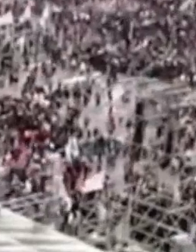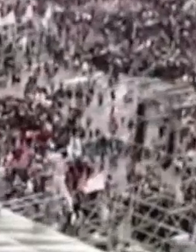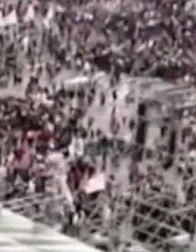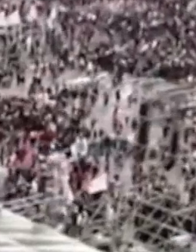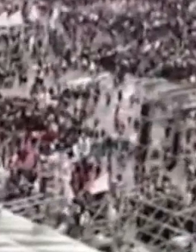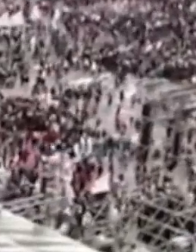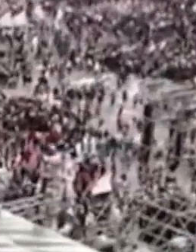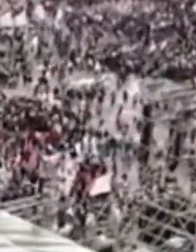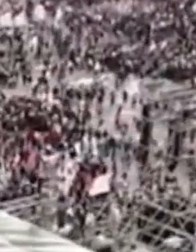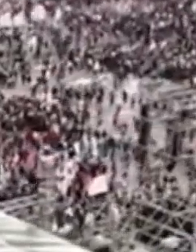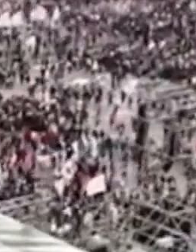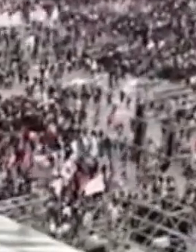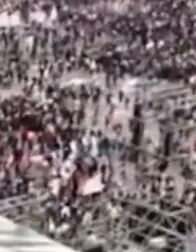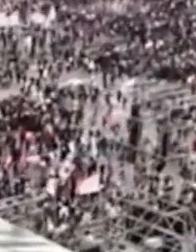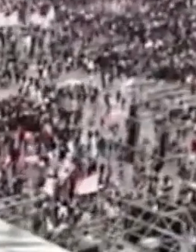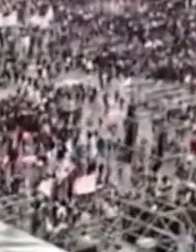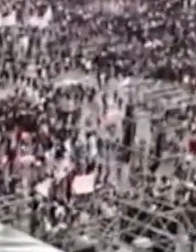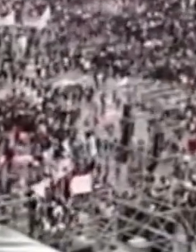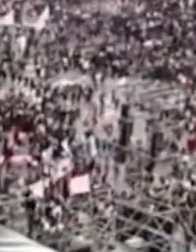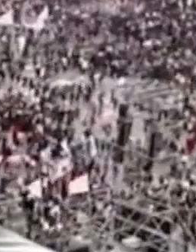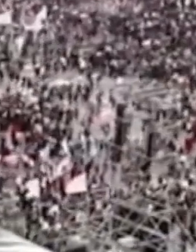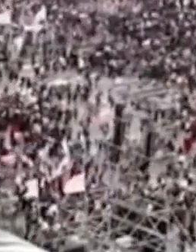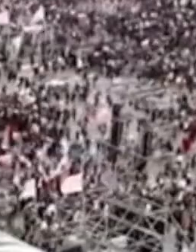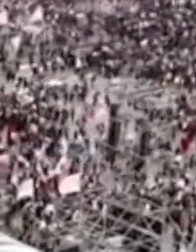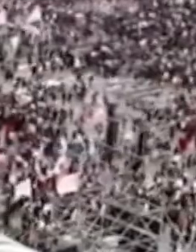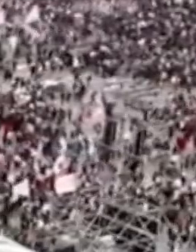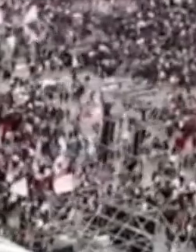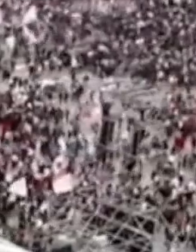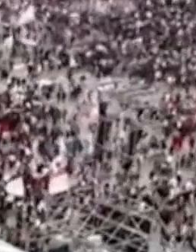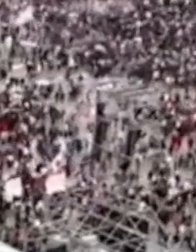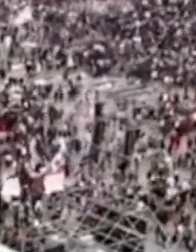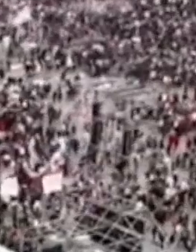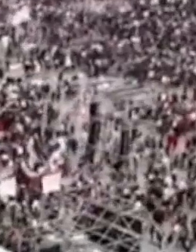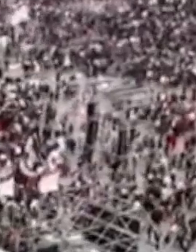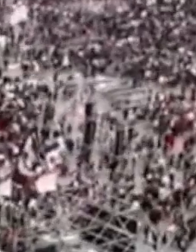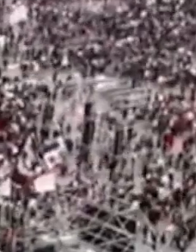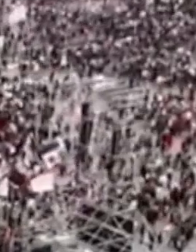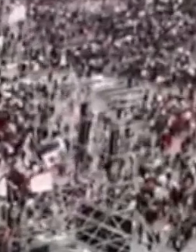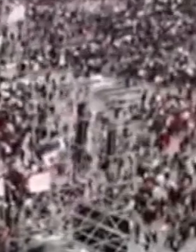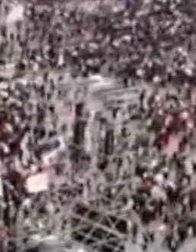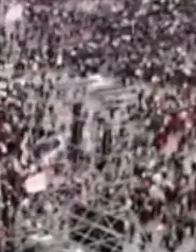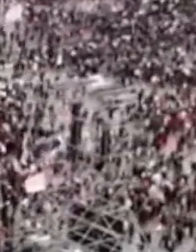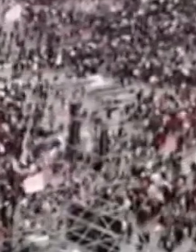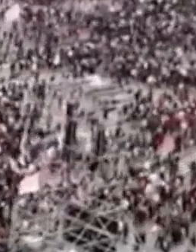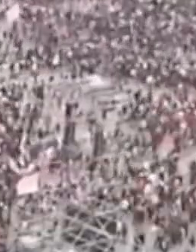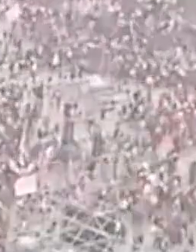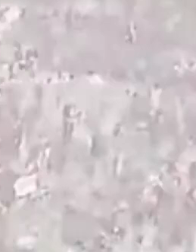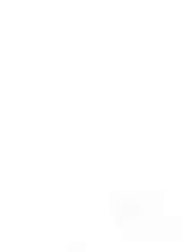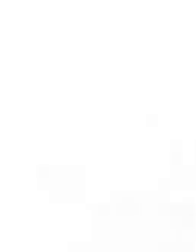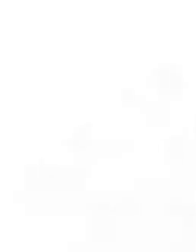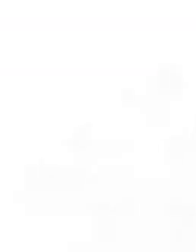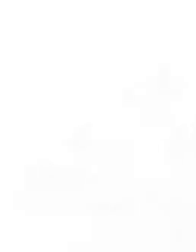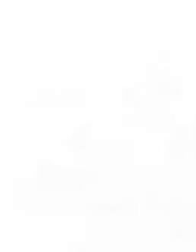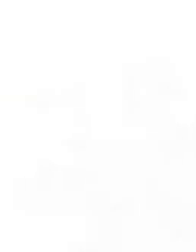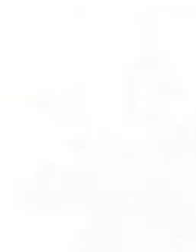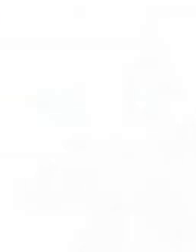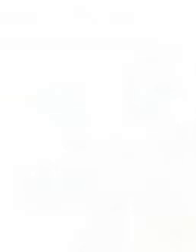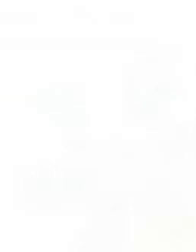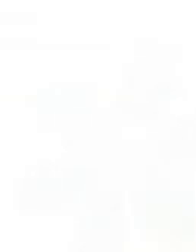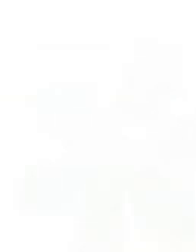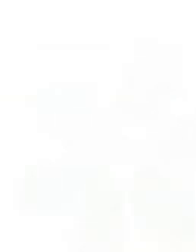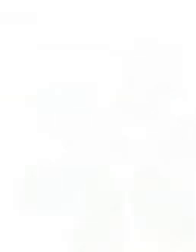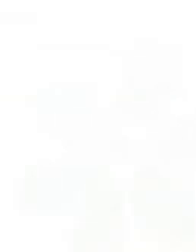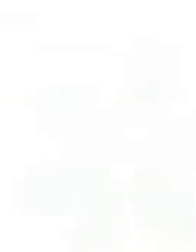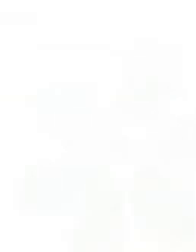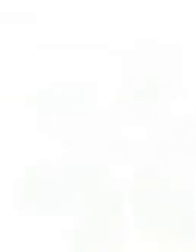muy potente, porque en la primera parte, cuando recibe el bastón de mando, donde, por cierto, escuchamos